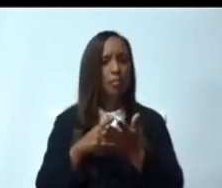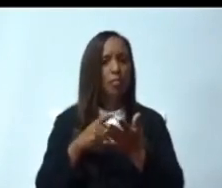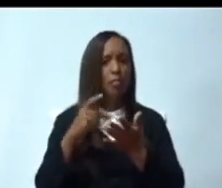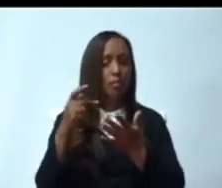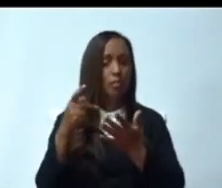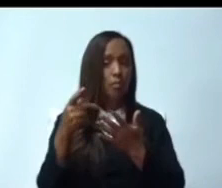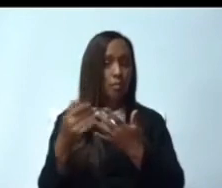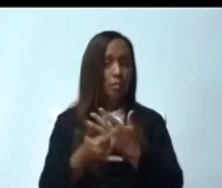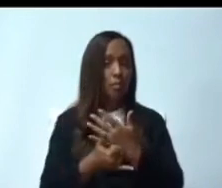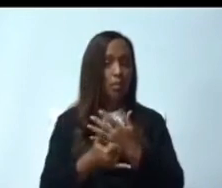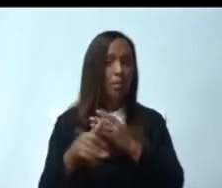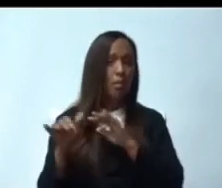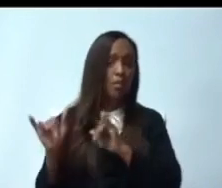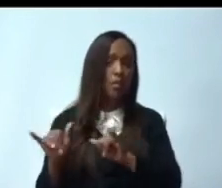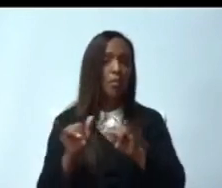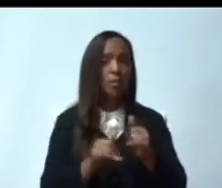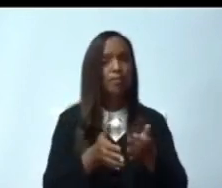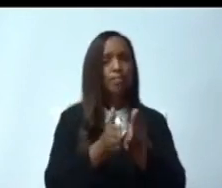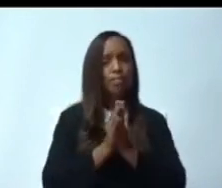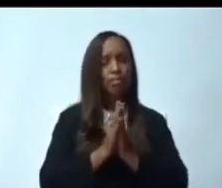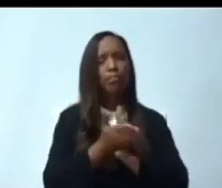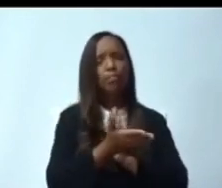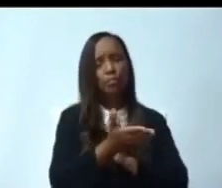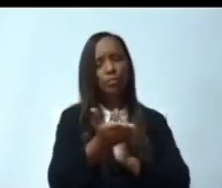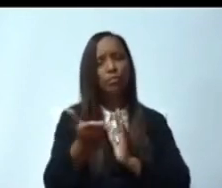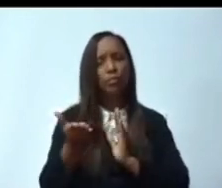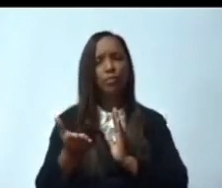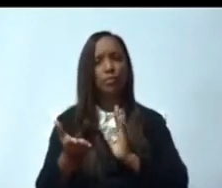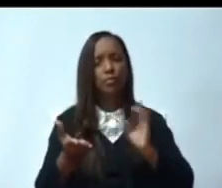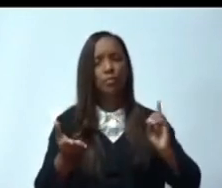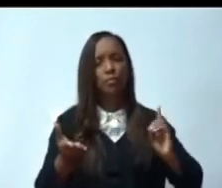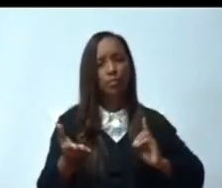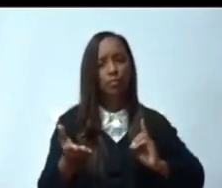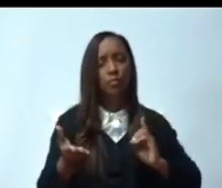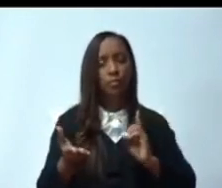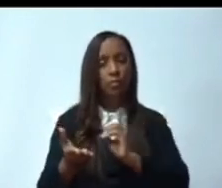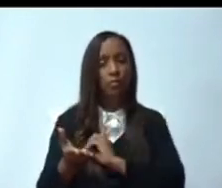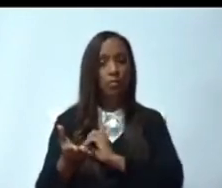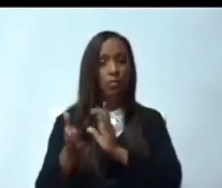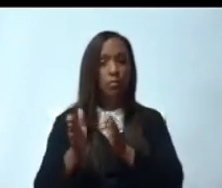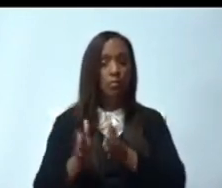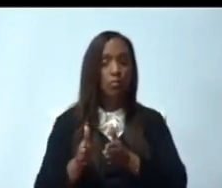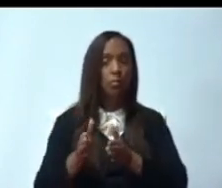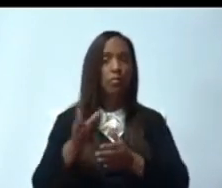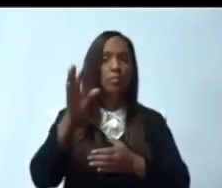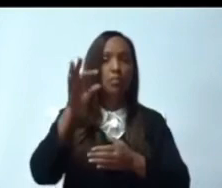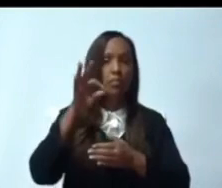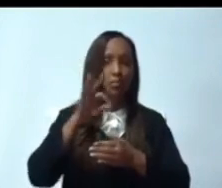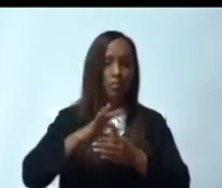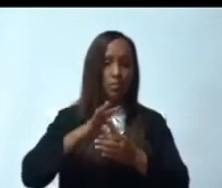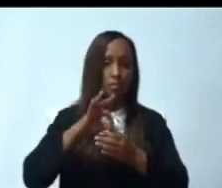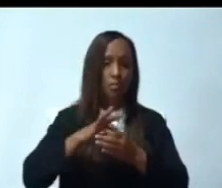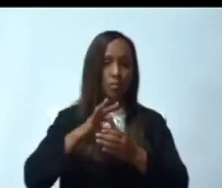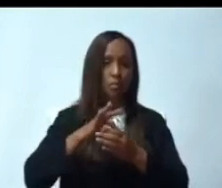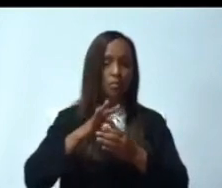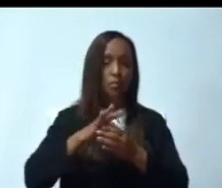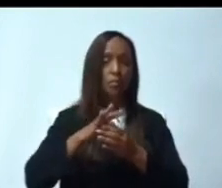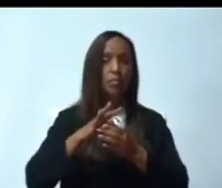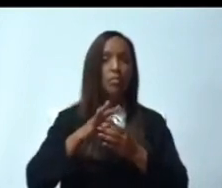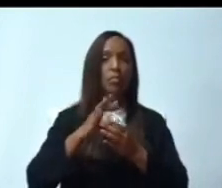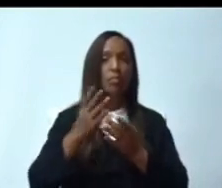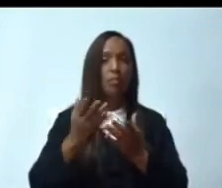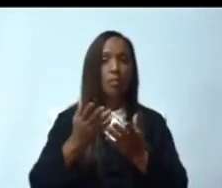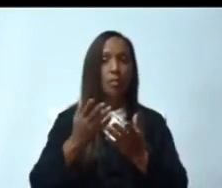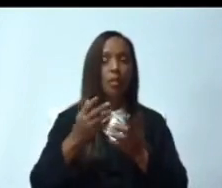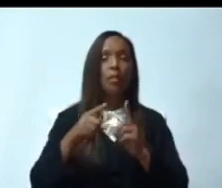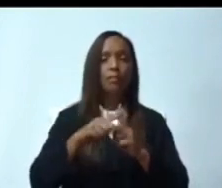manera favorable para que este hemiciclo pueda aprobar en el día de hoy esta ley que designa con el nombre de Sicto Minier a ese